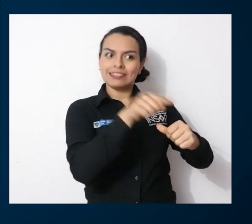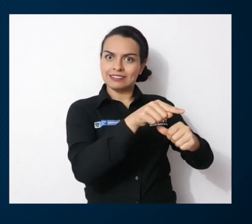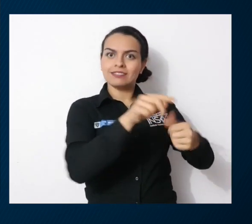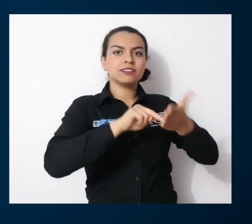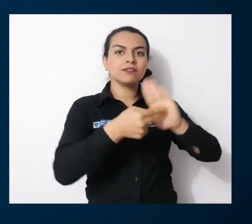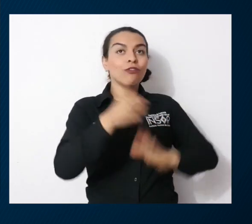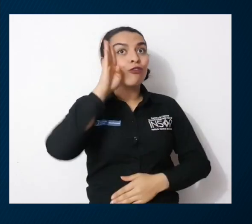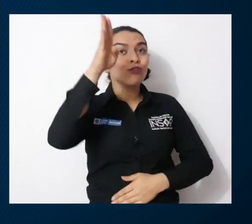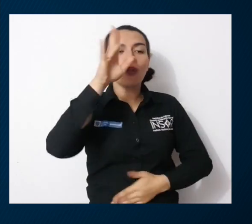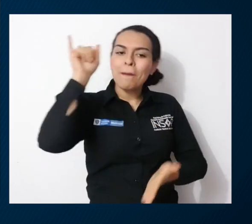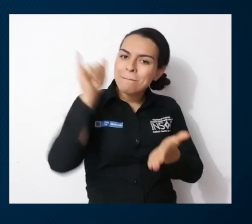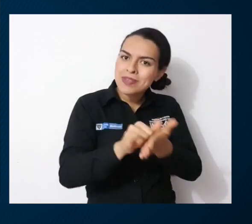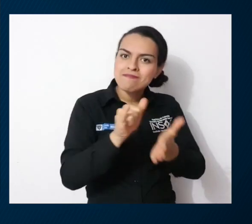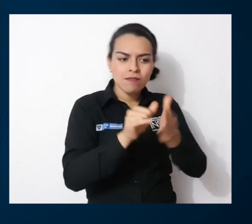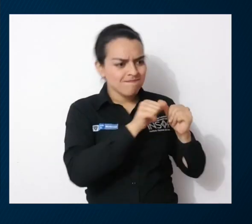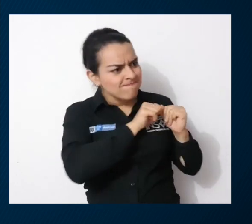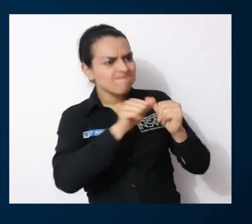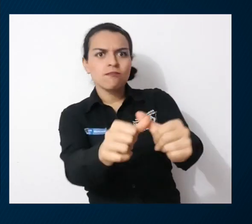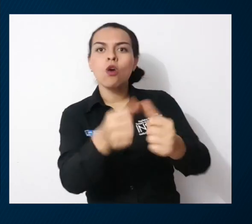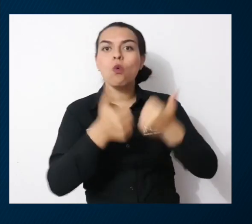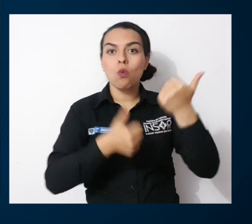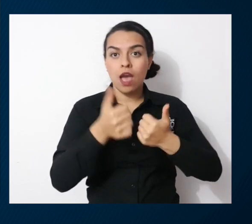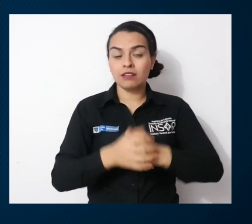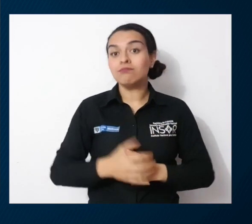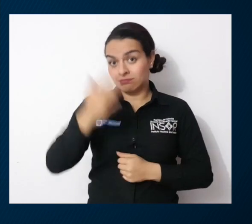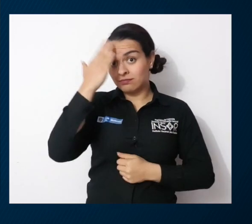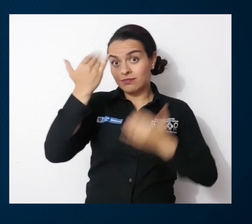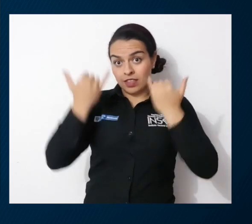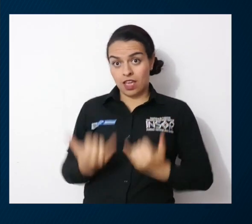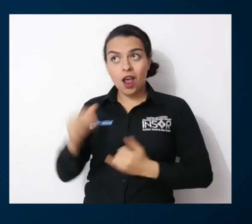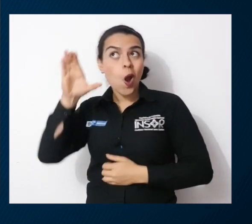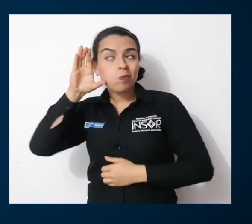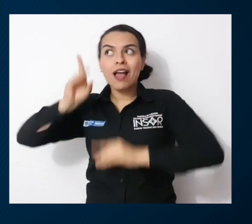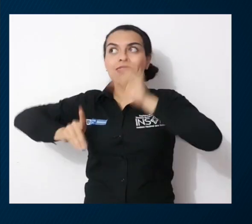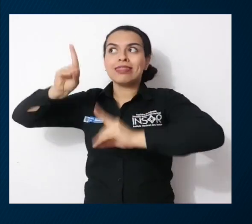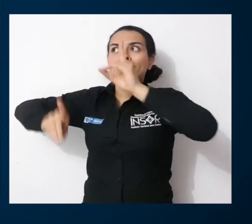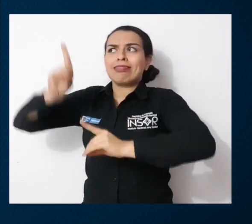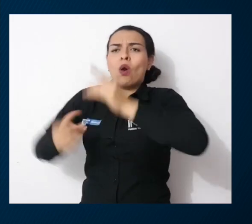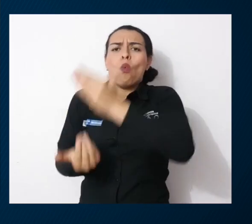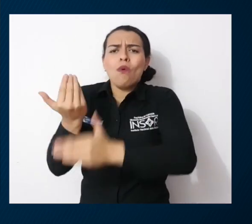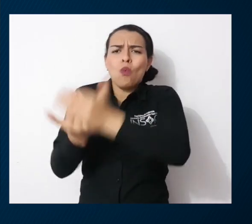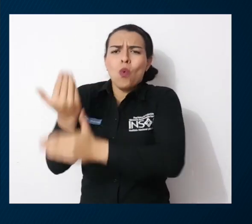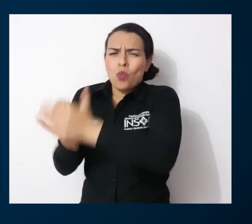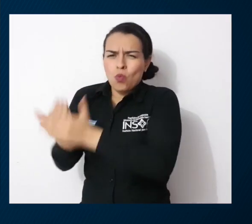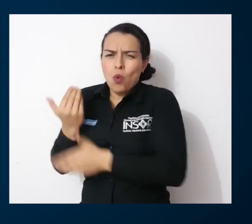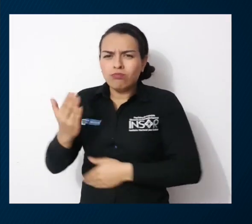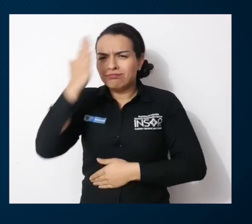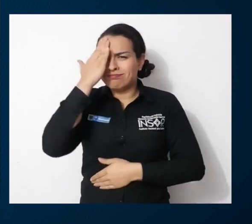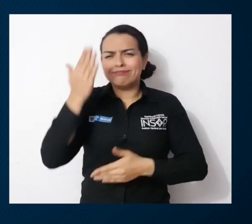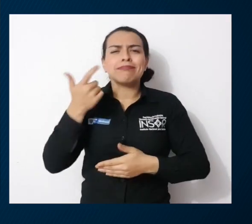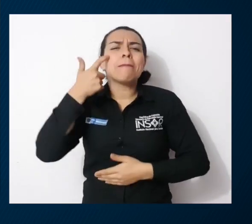renunciar en el futuro. Tener claros cuáles son, porque ahorita son muchas decisiones sobre las que estamos innovando. Ahorita es una